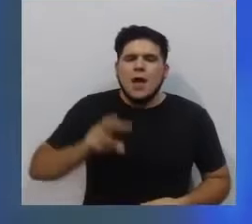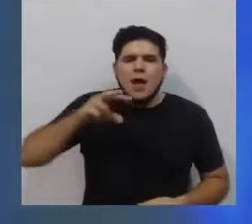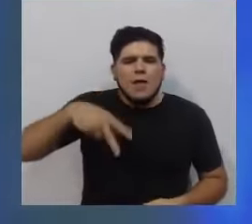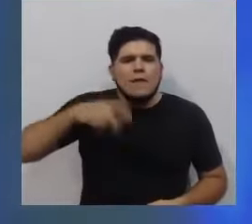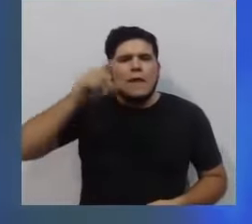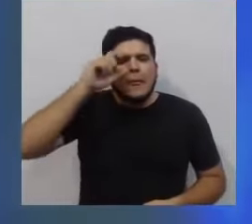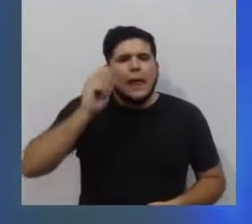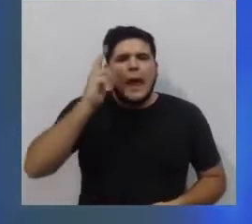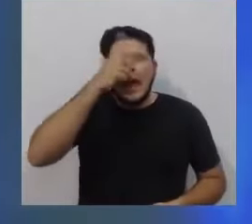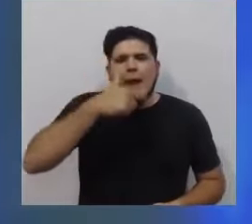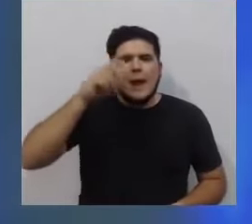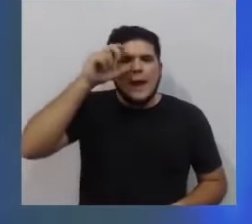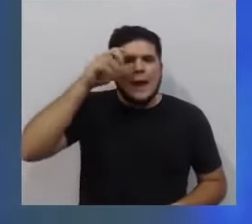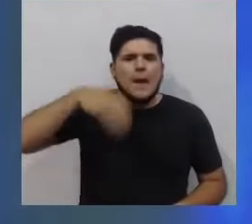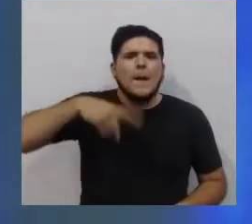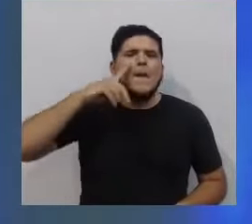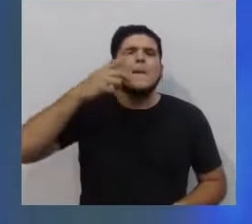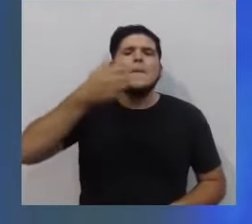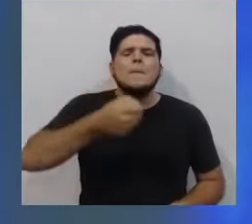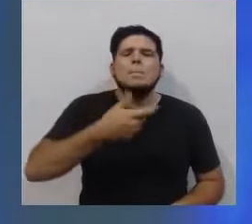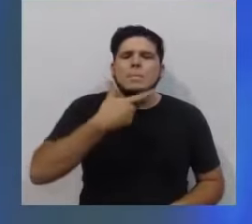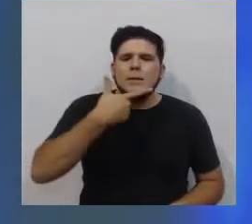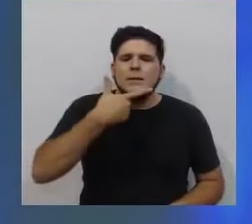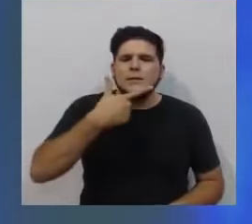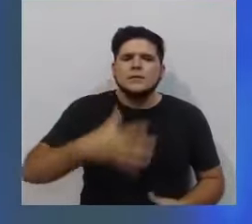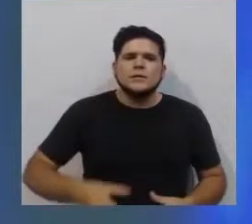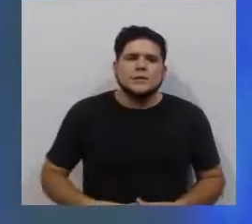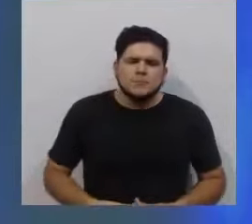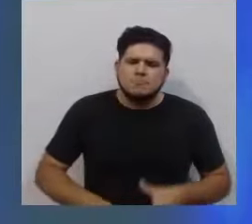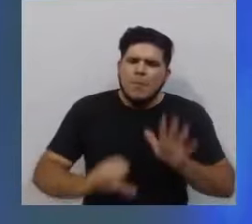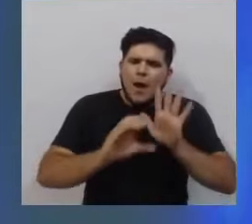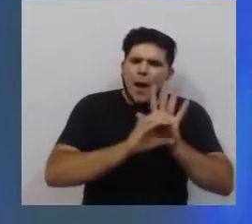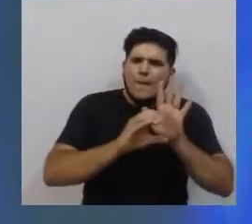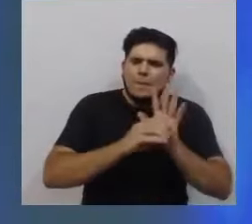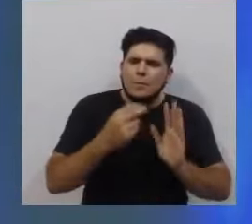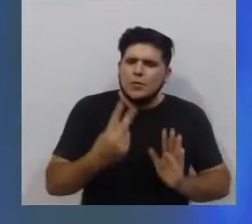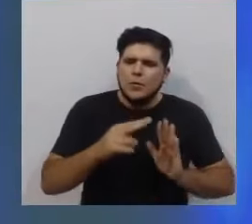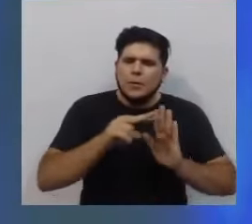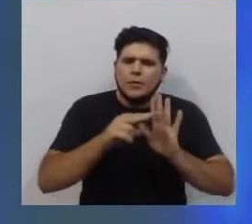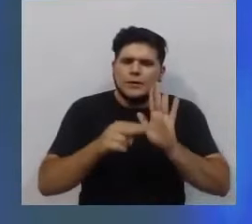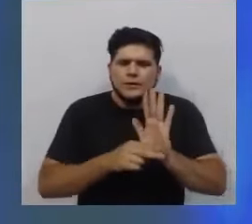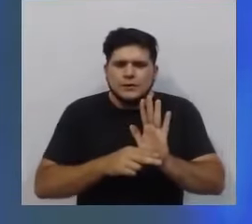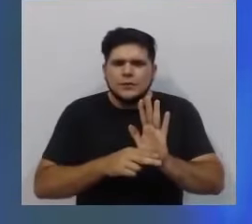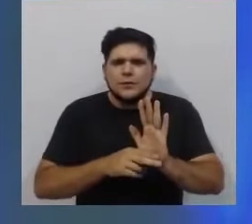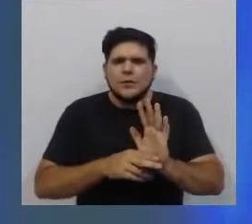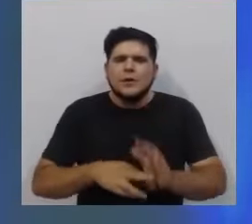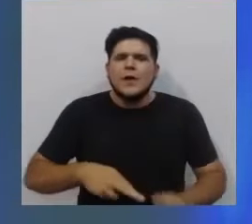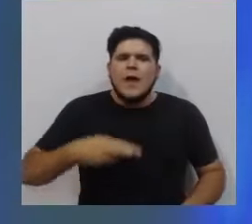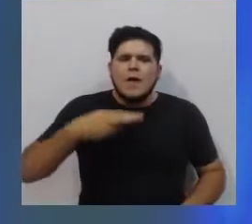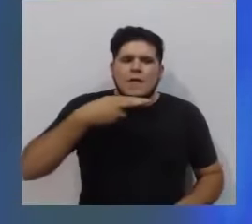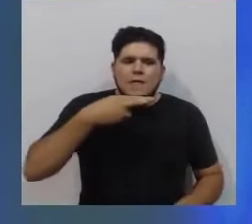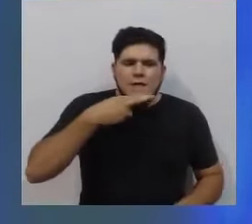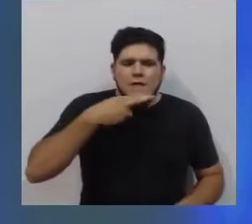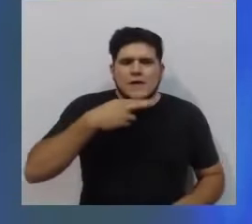y quiero compartir un pensamiento allí que para mí es necesario que lo podamos desarrollar y entender